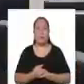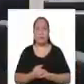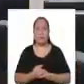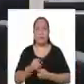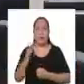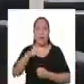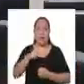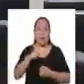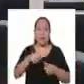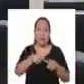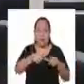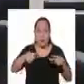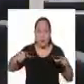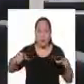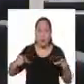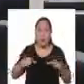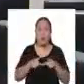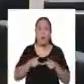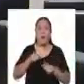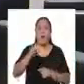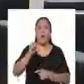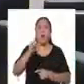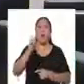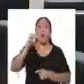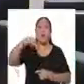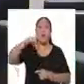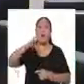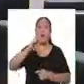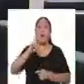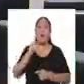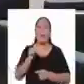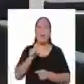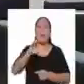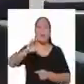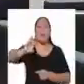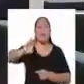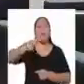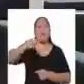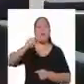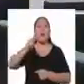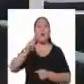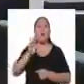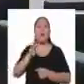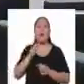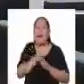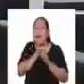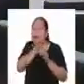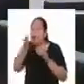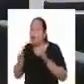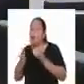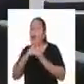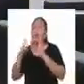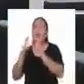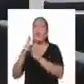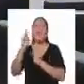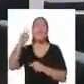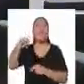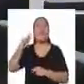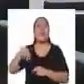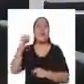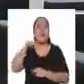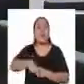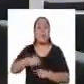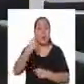Estamos en la Alameda Chabuca Grande, a espaldas de Palacio de Gobierno, al lado del río Rímac. Durante años, este lugar se conoció como